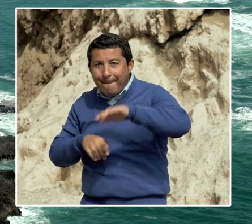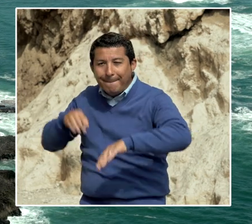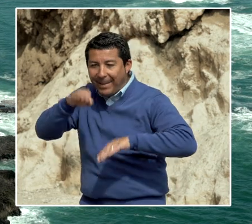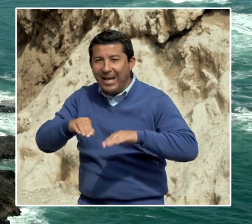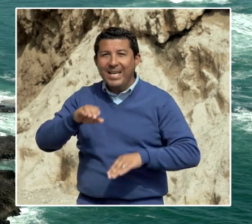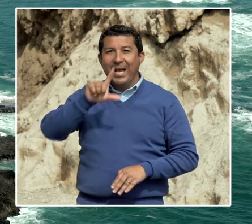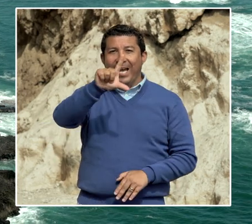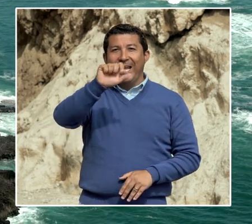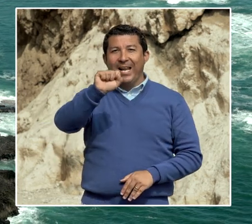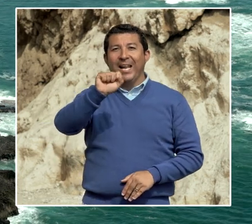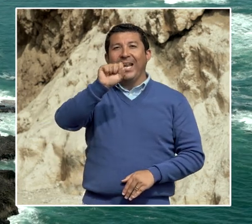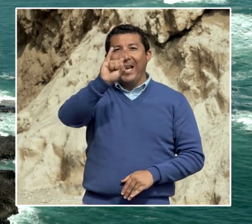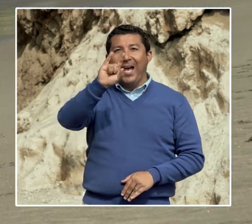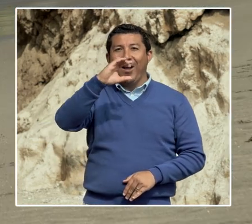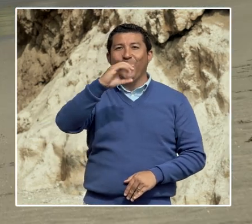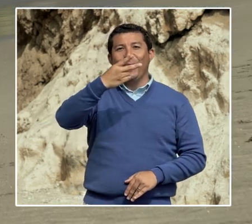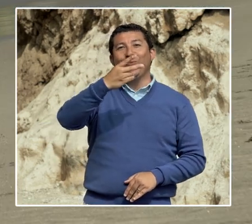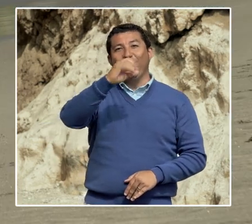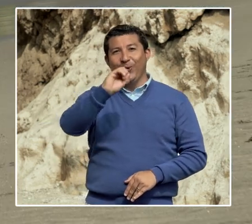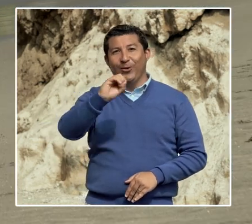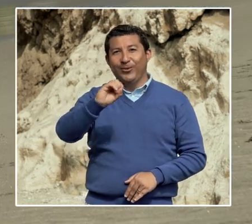en la auto